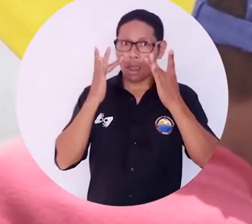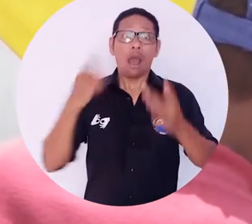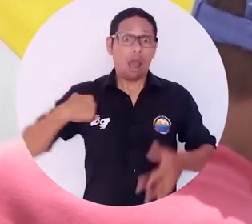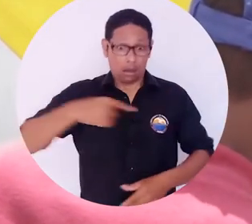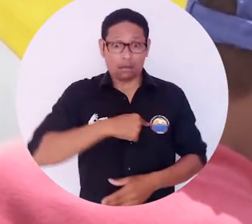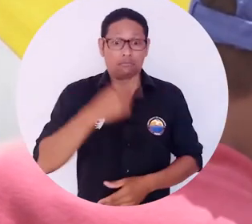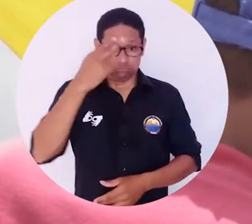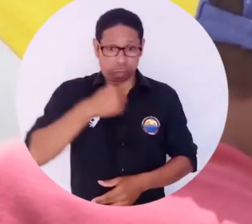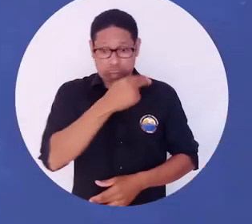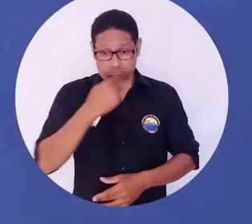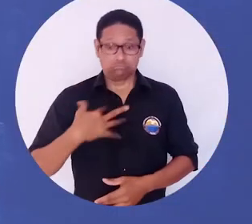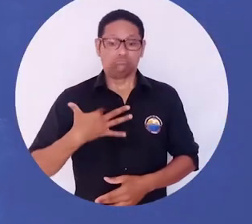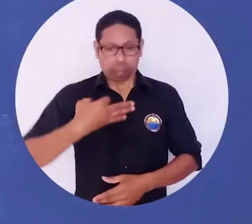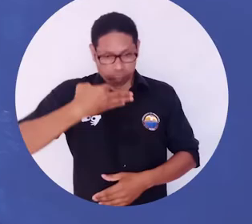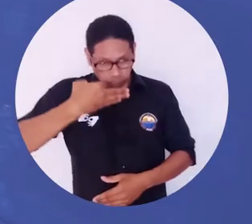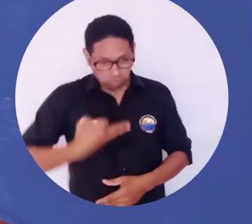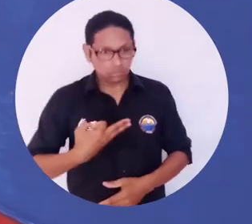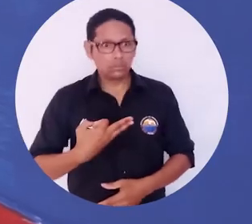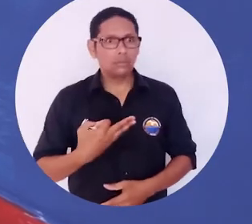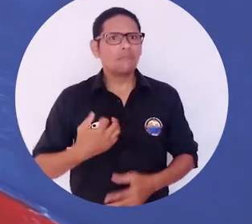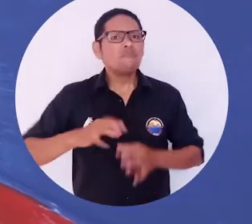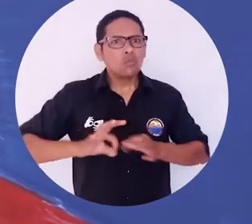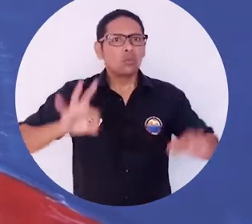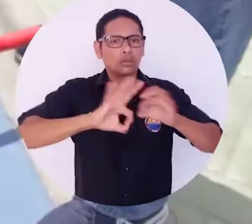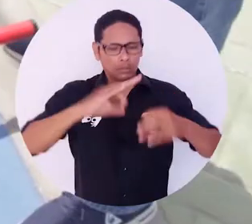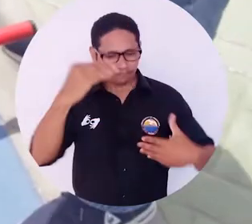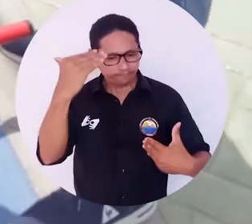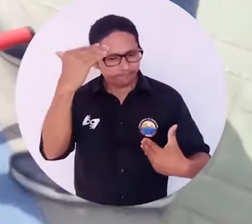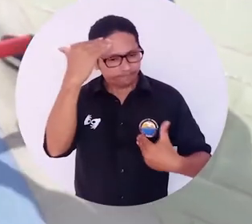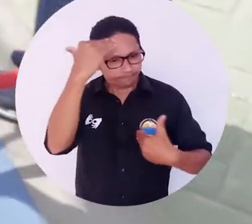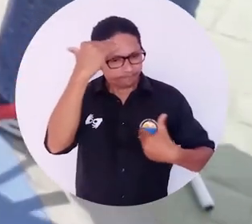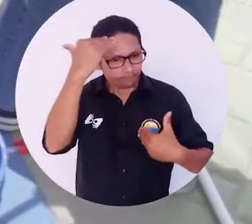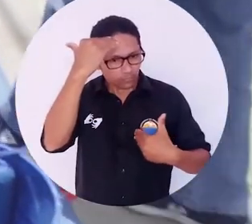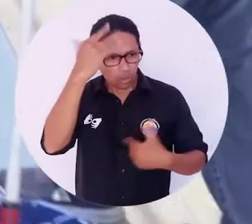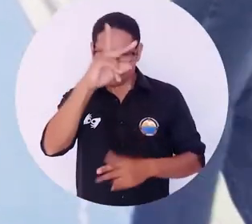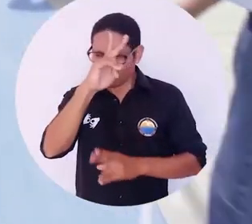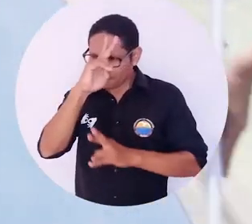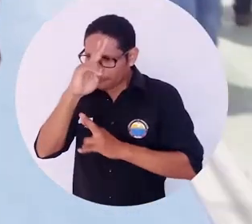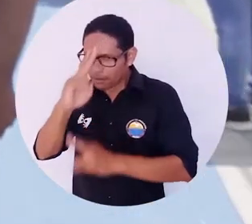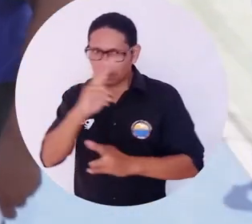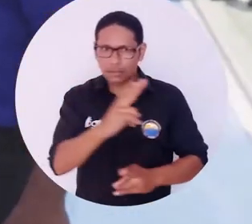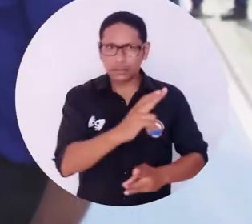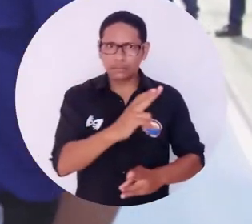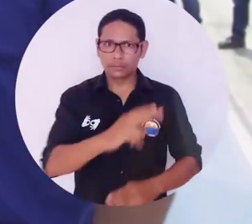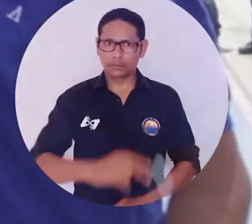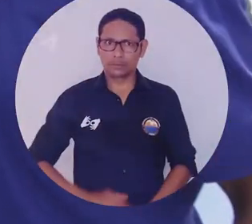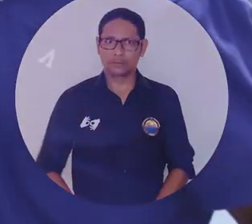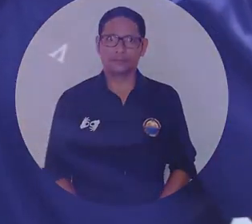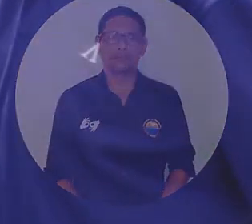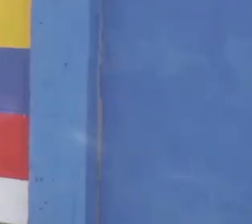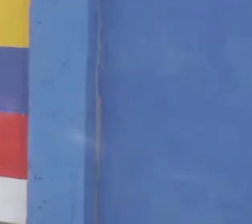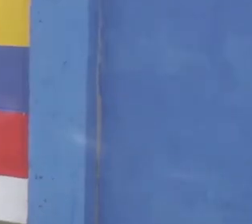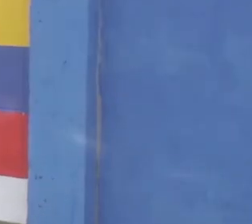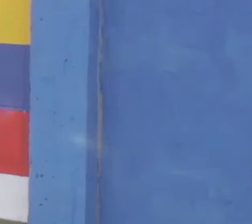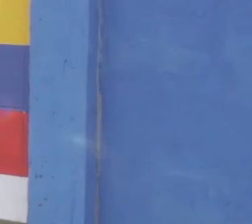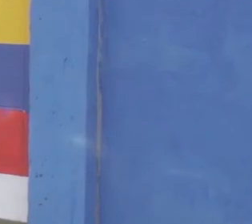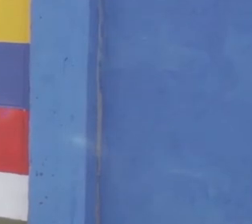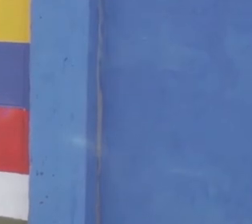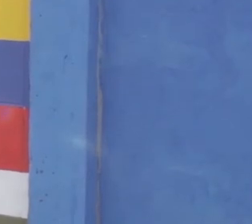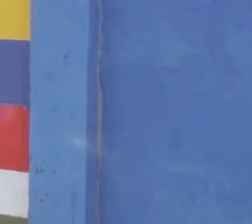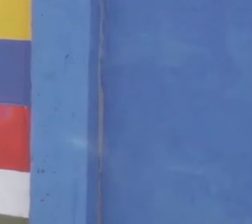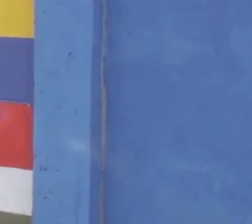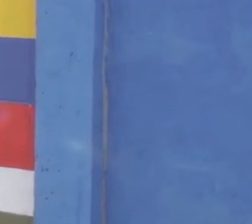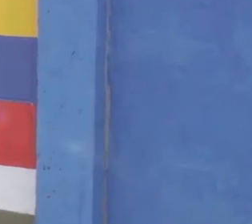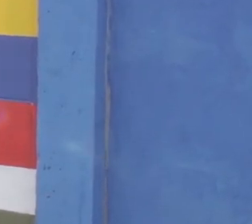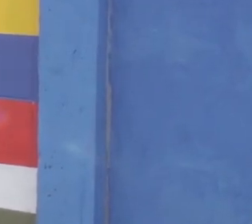coherentes, tengamos paciencia y seamos tolerantes. Universidad del Magdalena, aún más incluyente